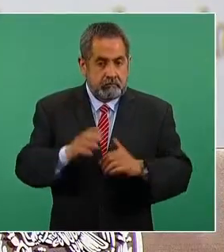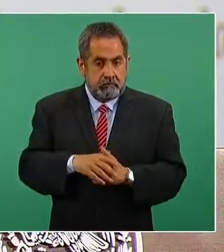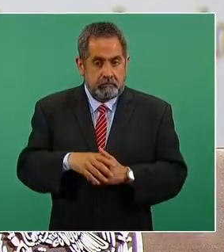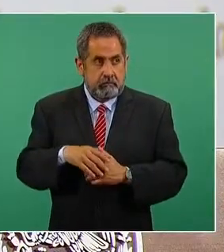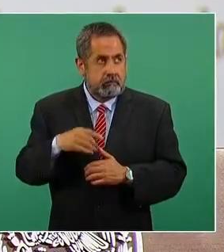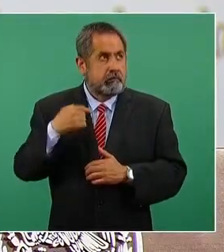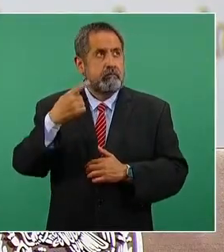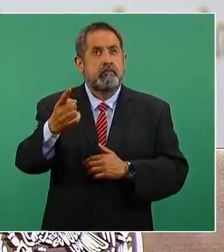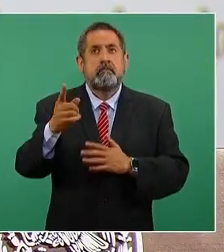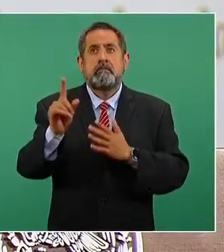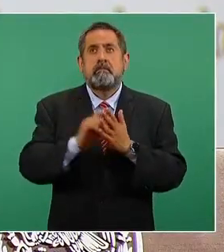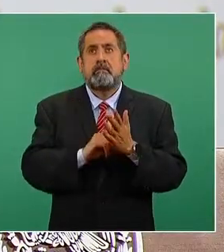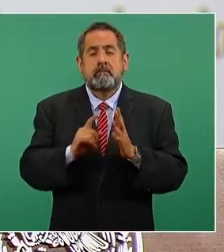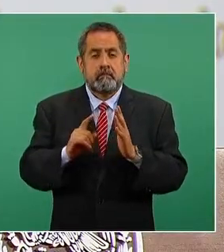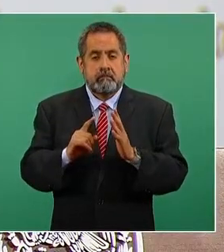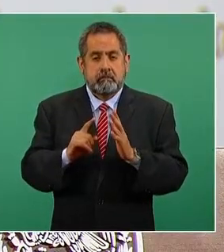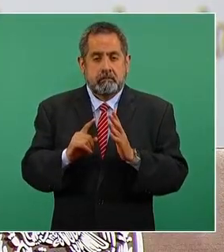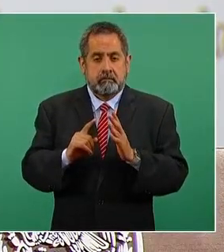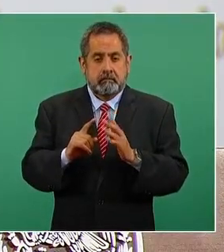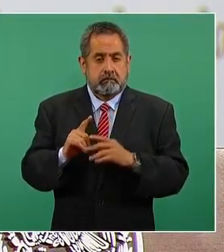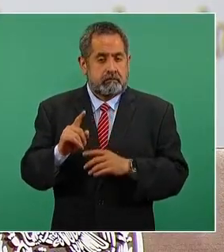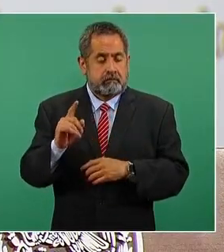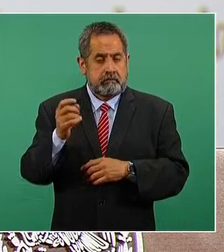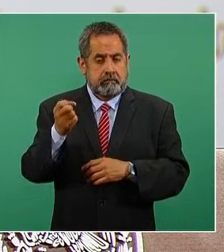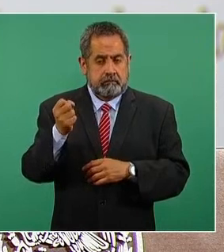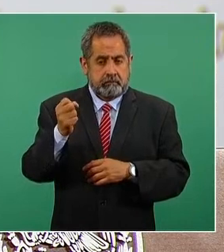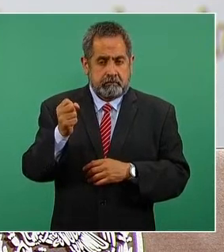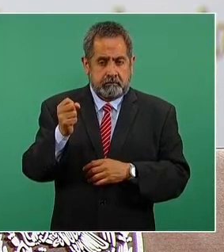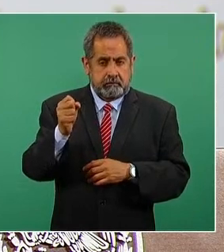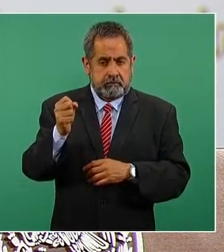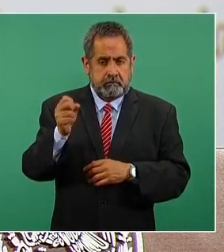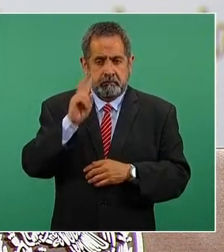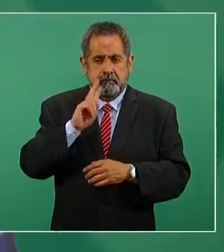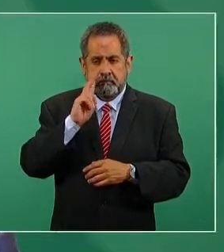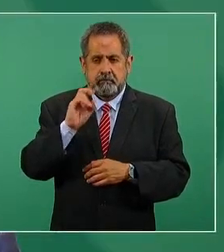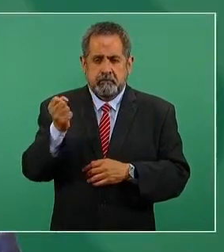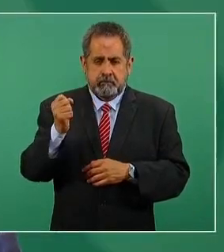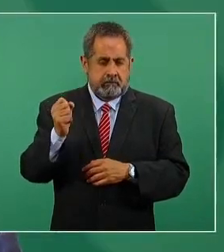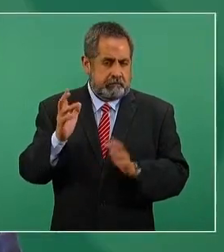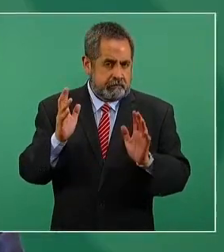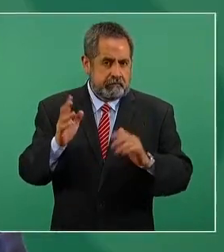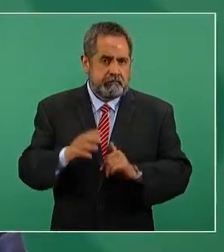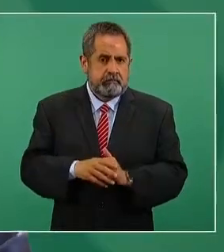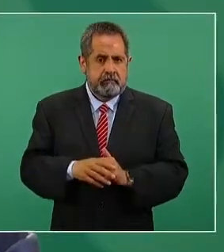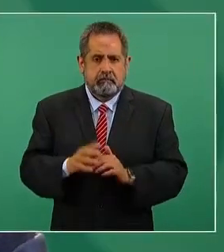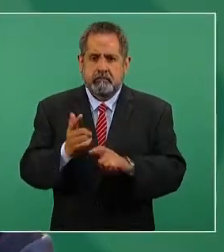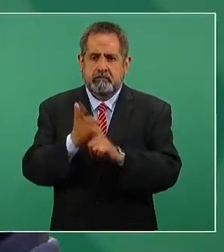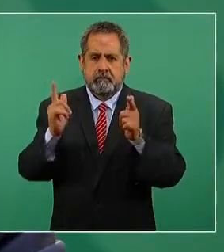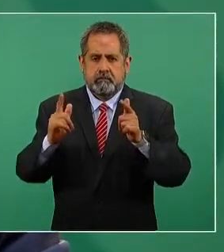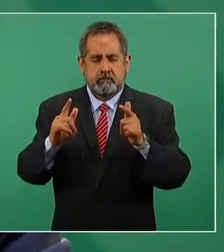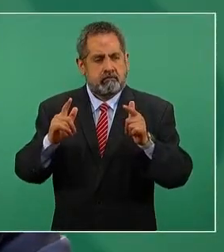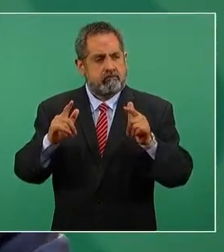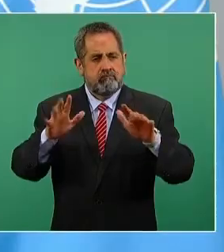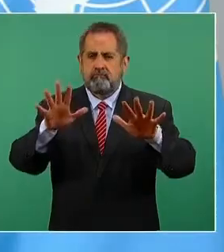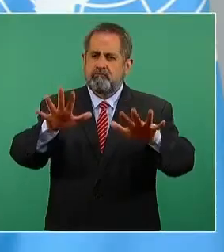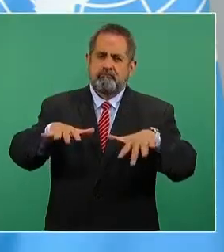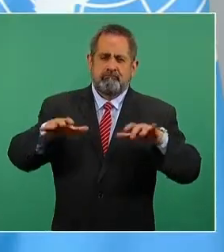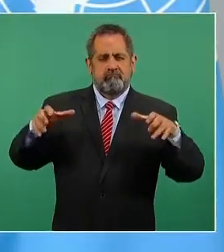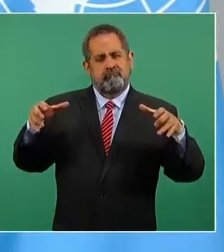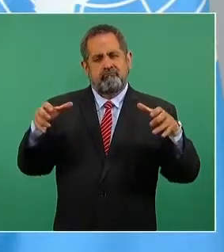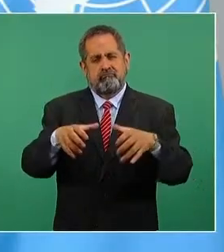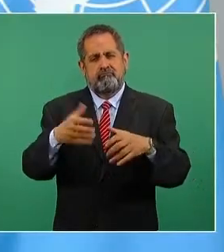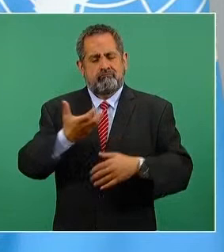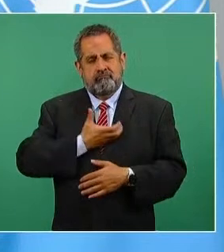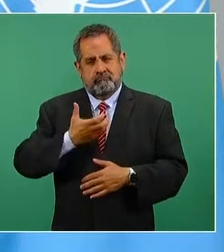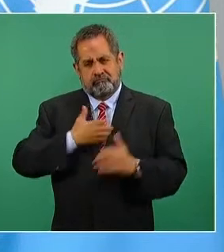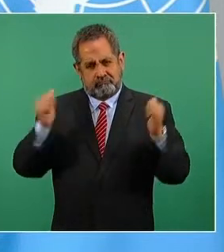el mes de la independencia, para septiembre, de hacer un acto en